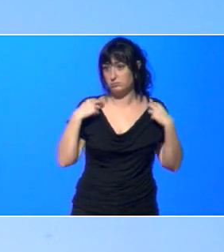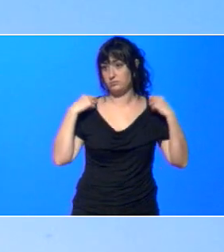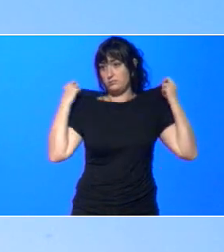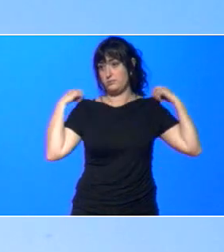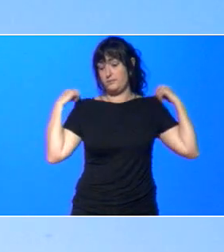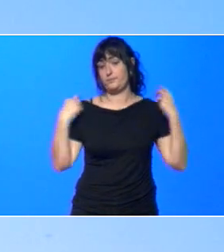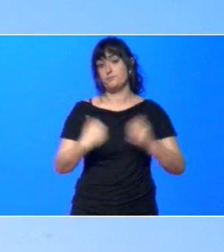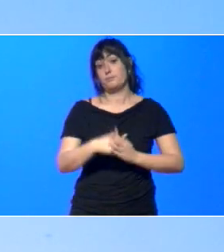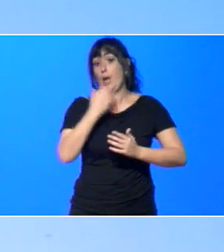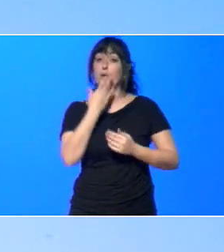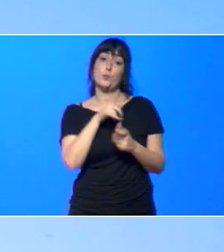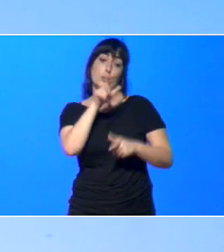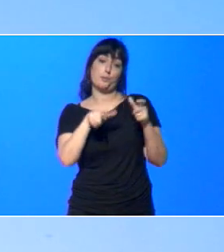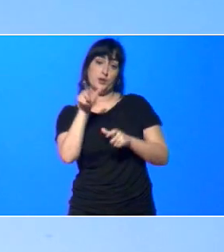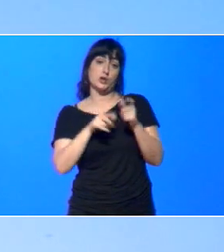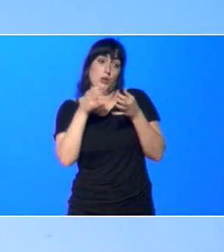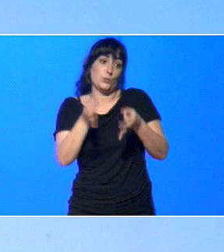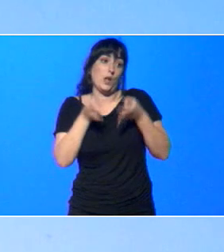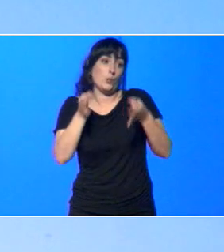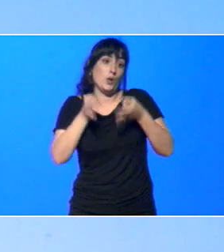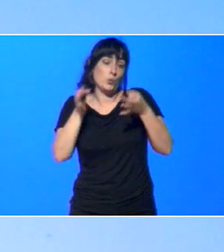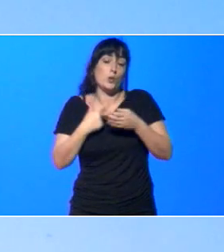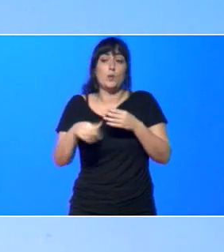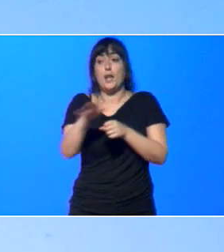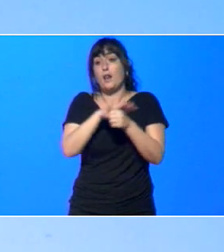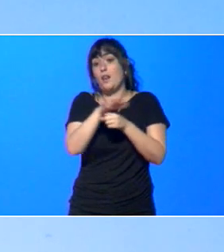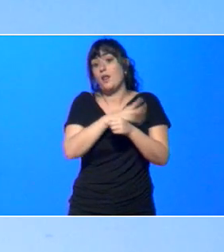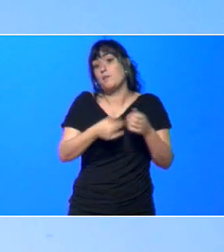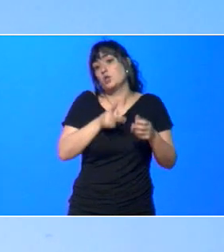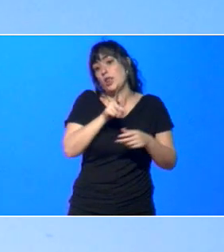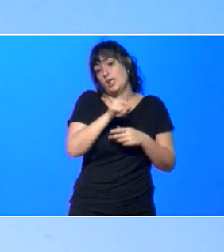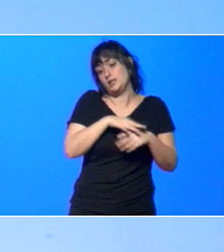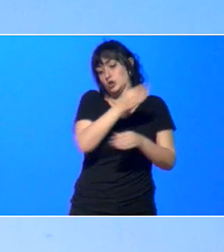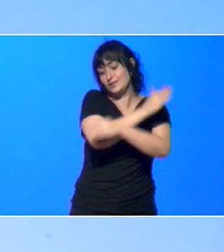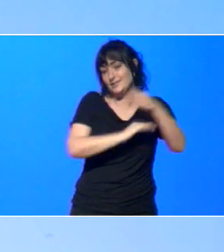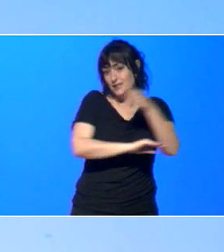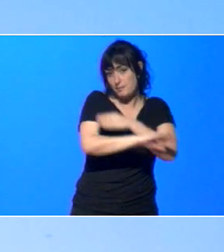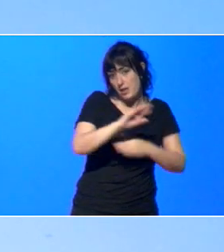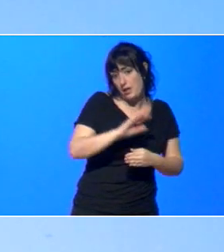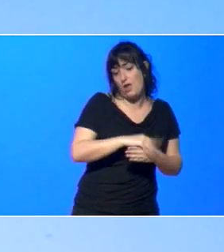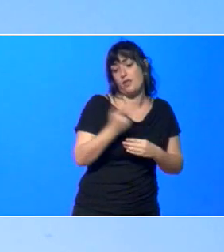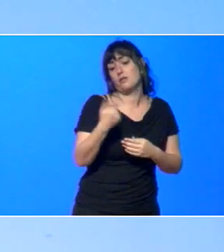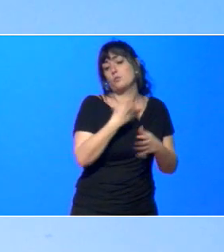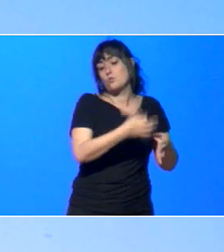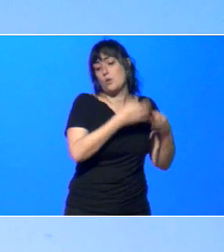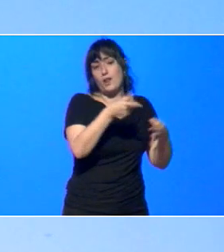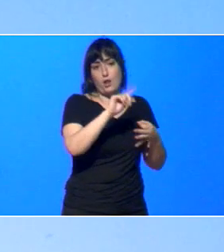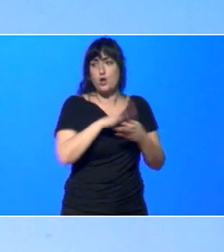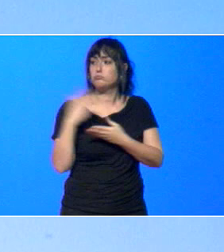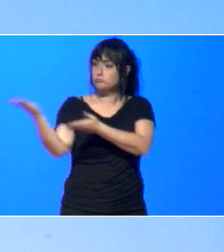lo de siempre en el ámbito de los derechos de las personas con discapacidad traigamos a los que tienen poder a los grandes empresarios